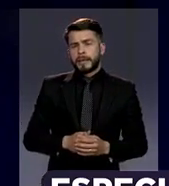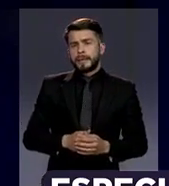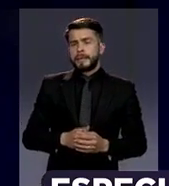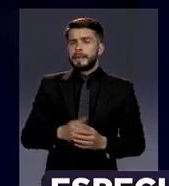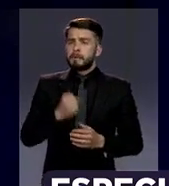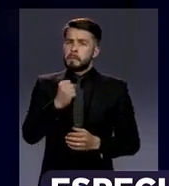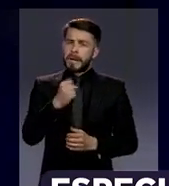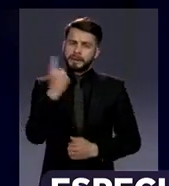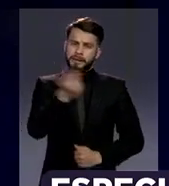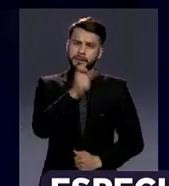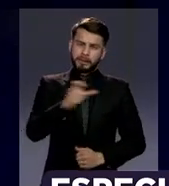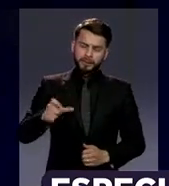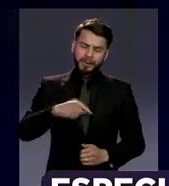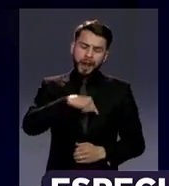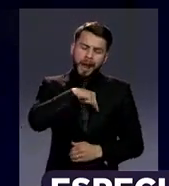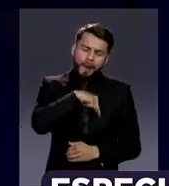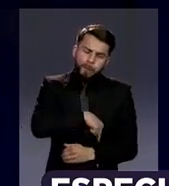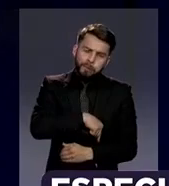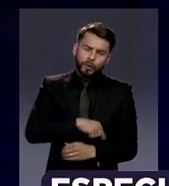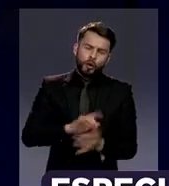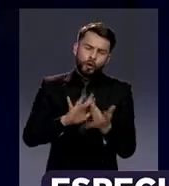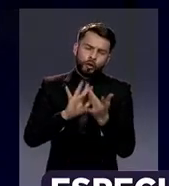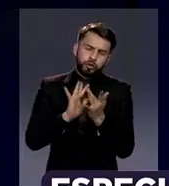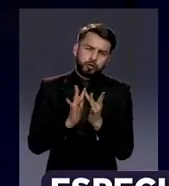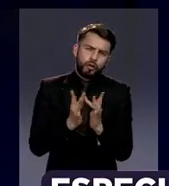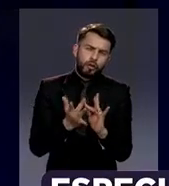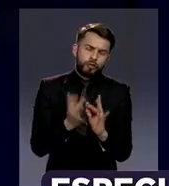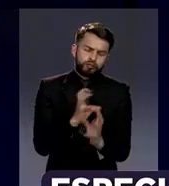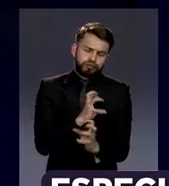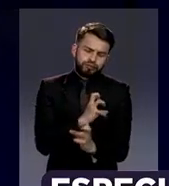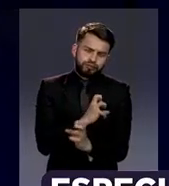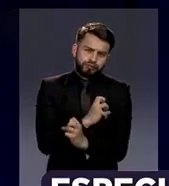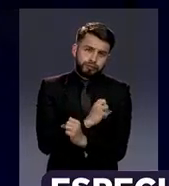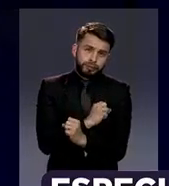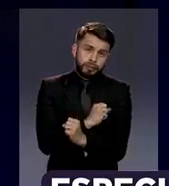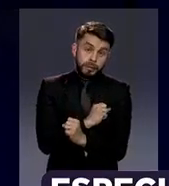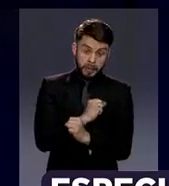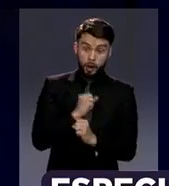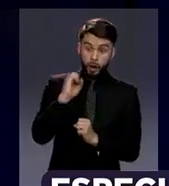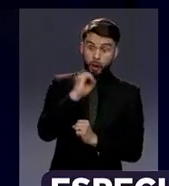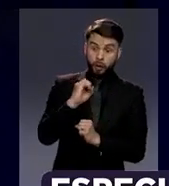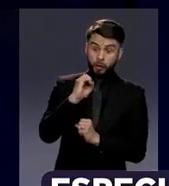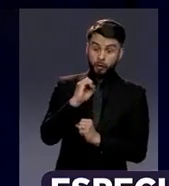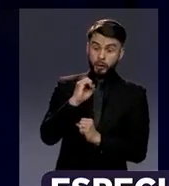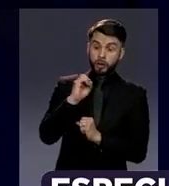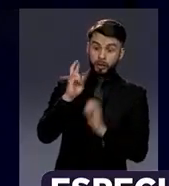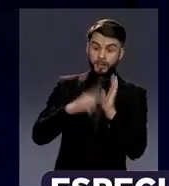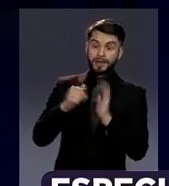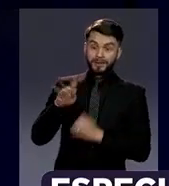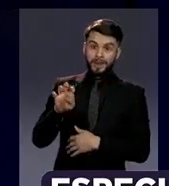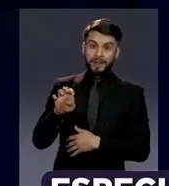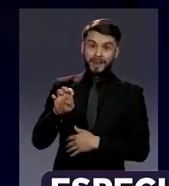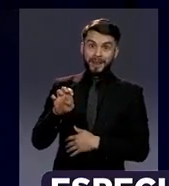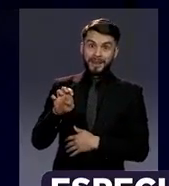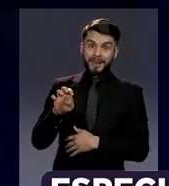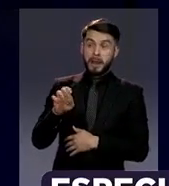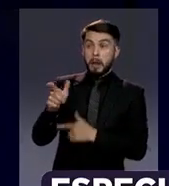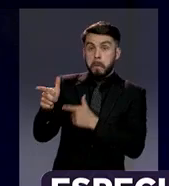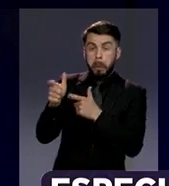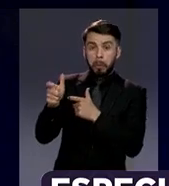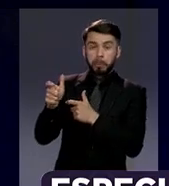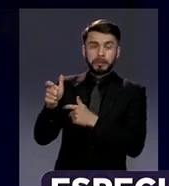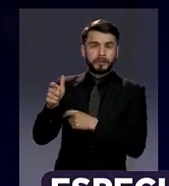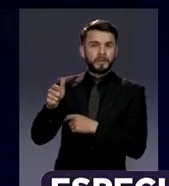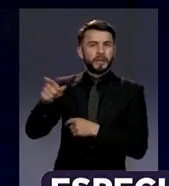que están desde noviembre de 2019 que además crecieron porque perdimos la vida de un joven bogotano como dylan cruz